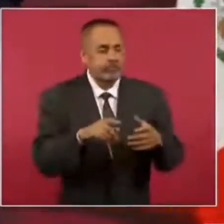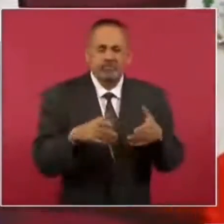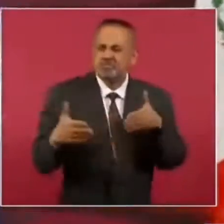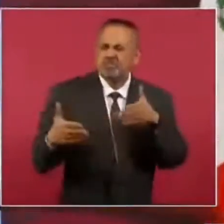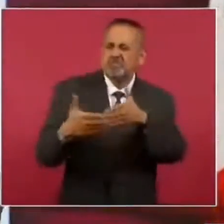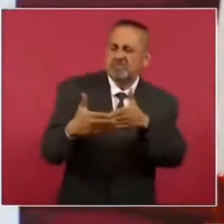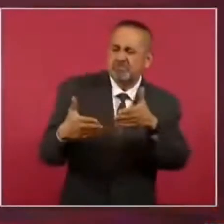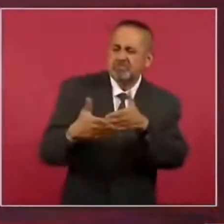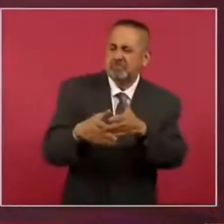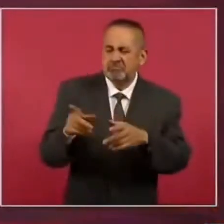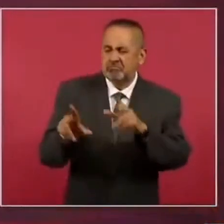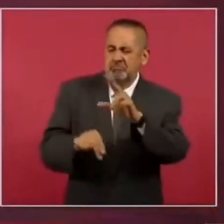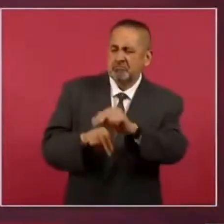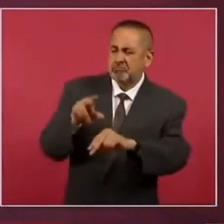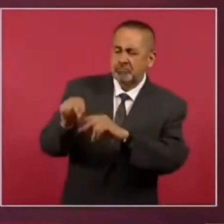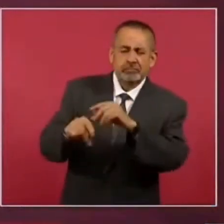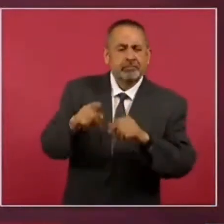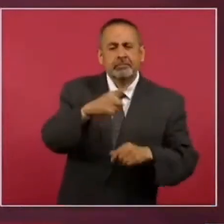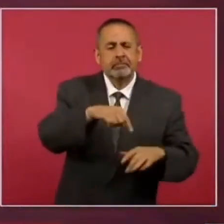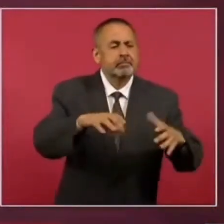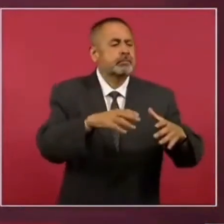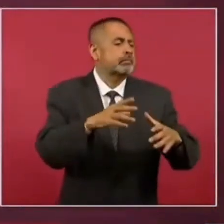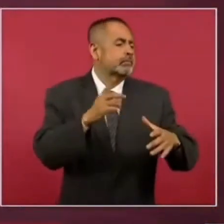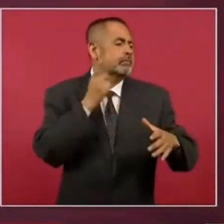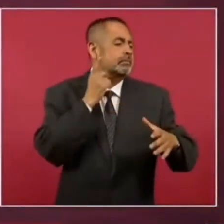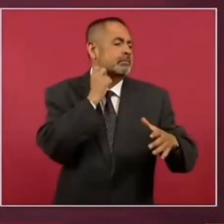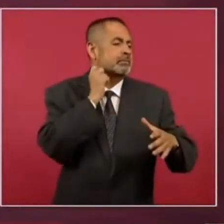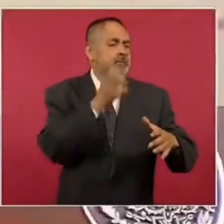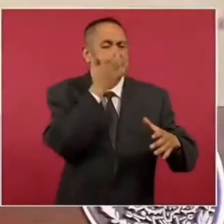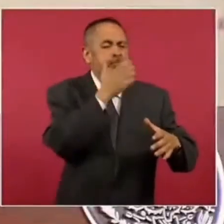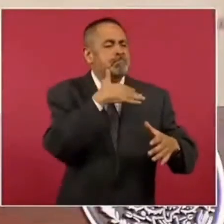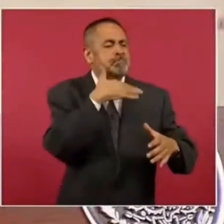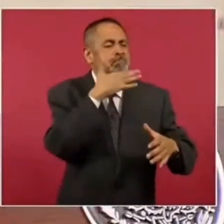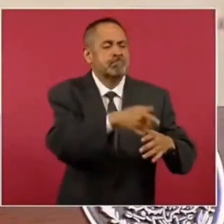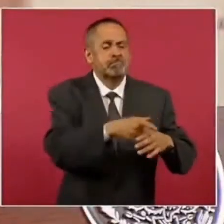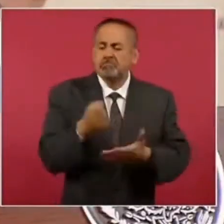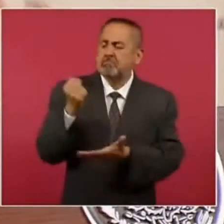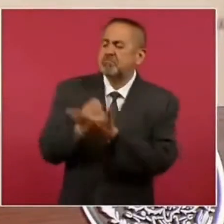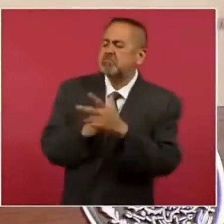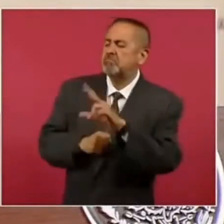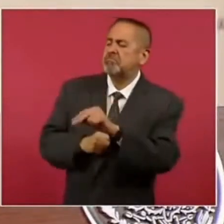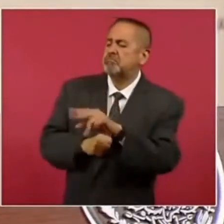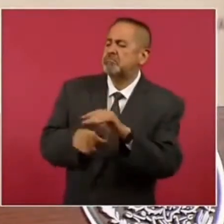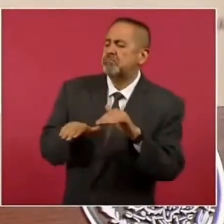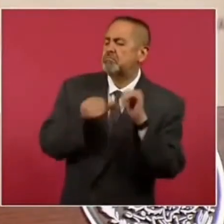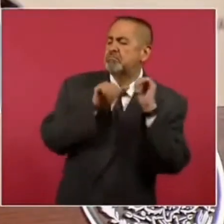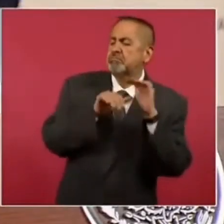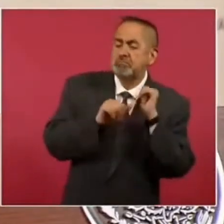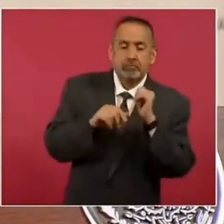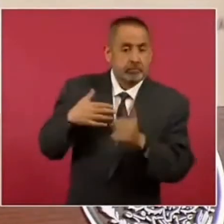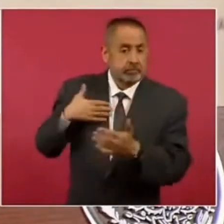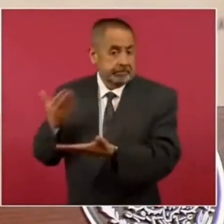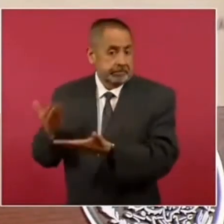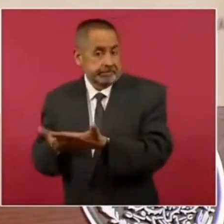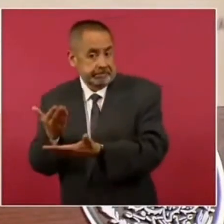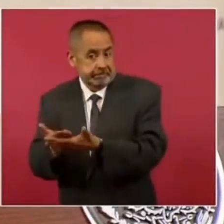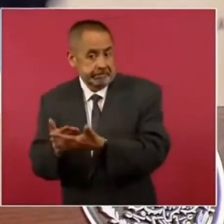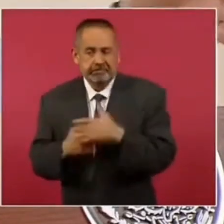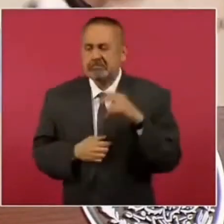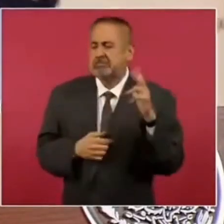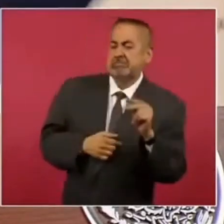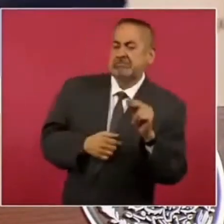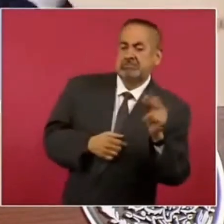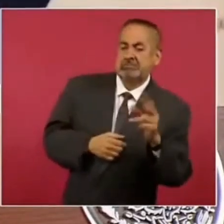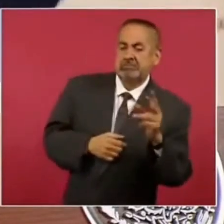los legisladores del conservadurismo corrupto todas nuestras iniciativas. Bueno, y